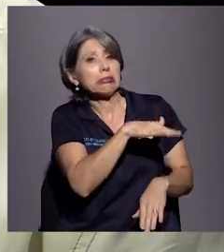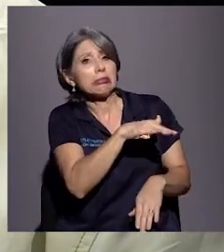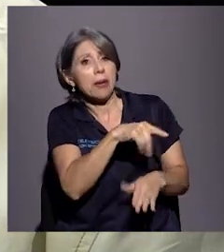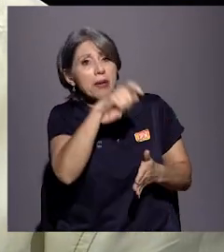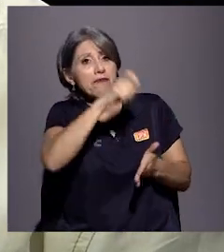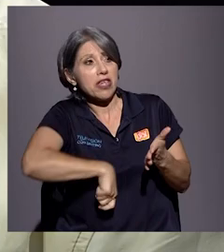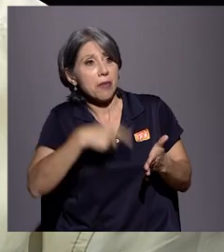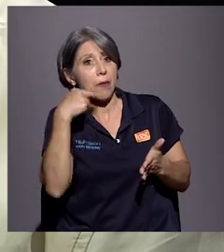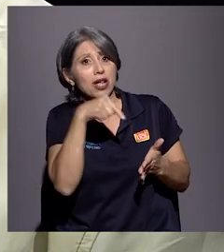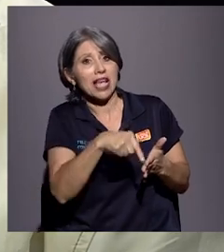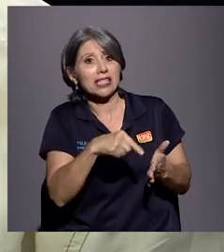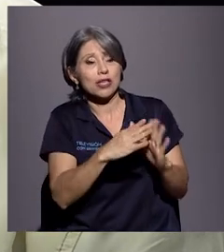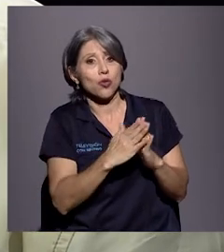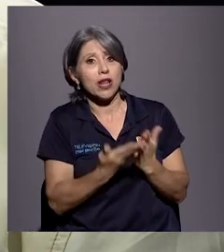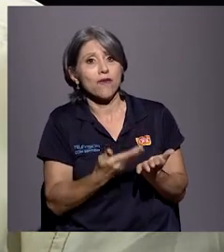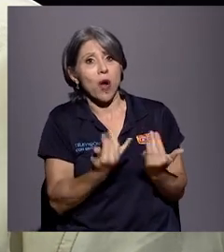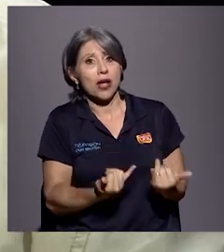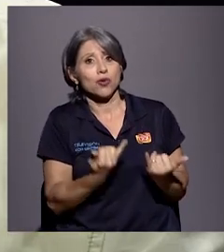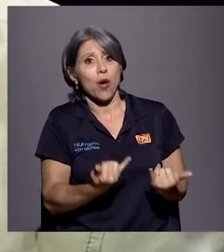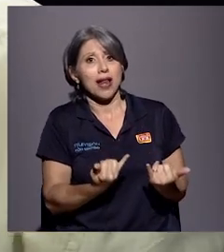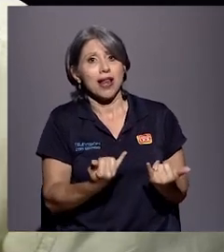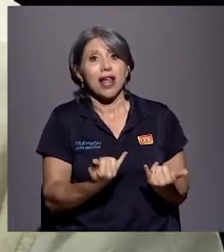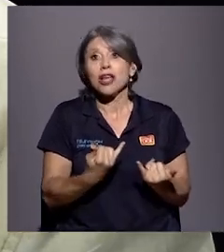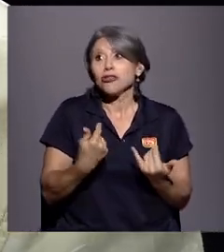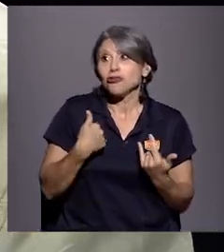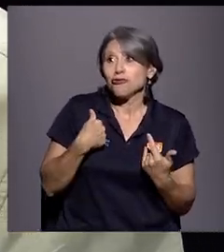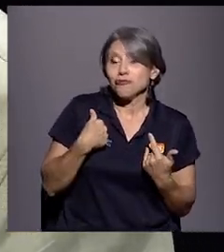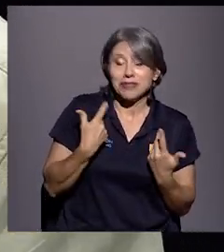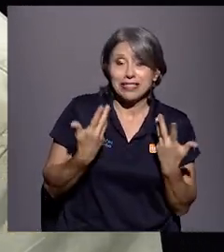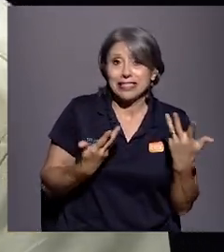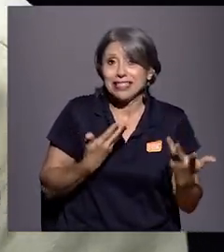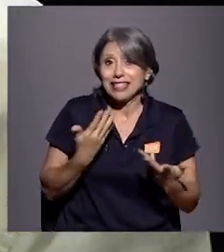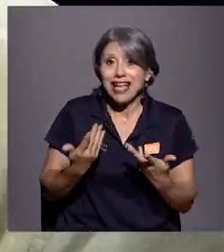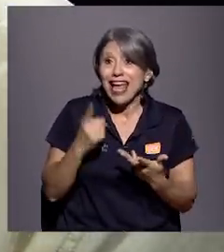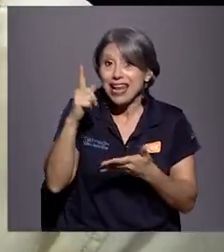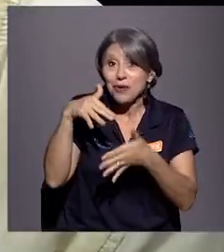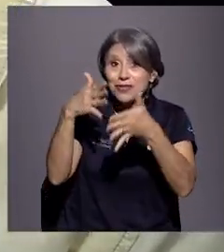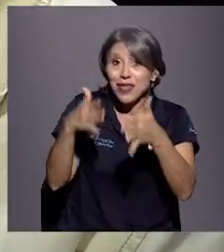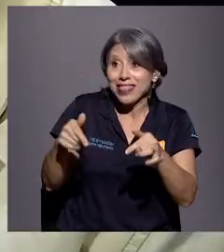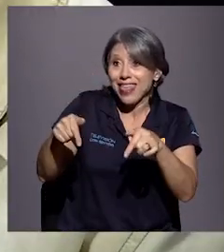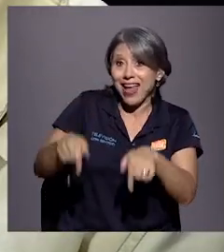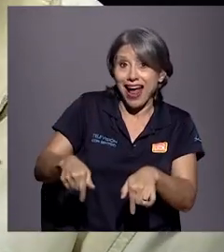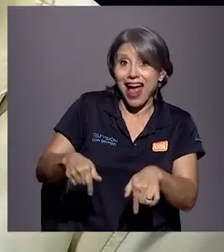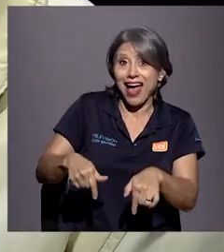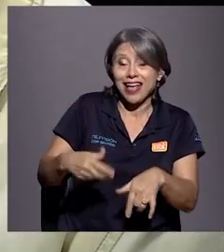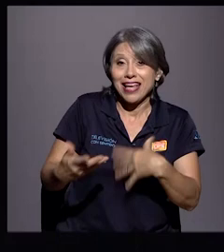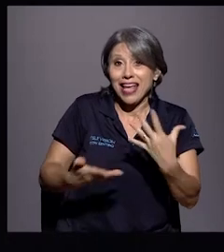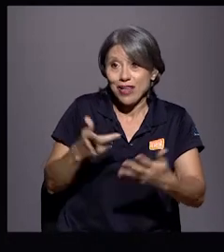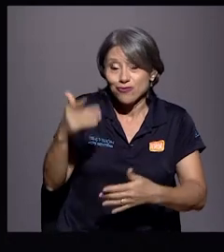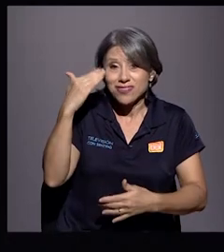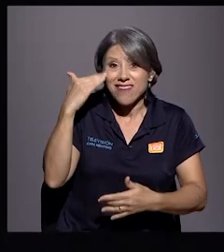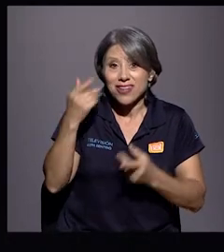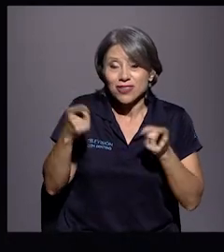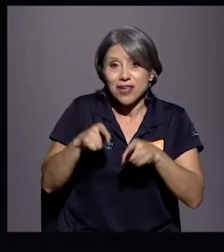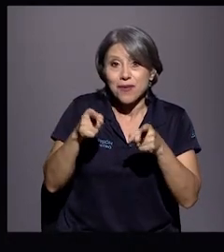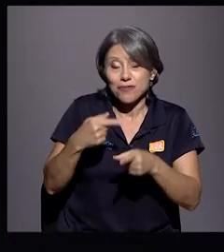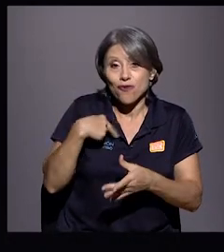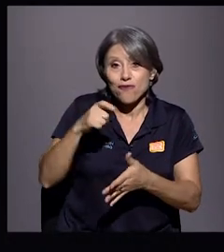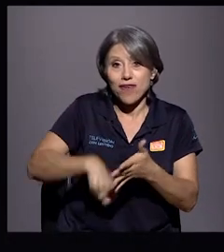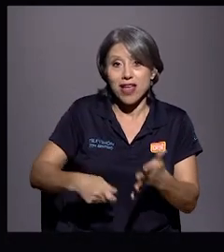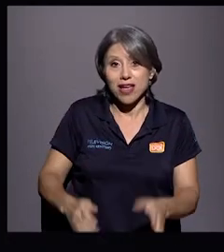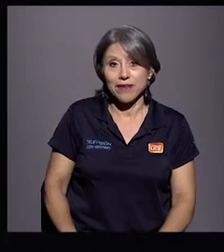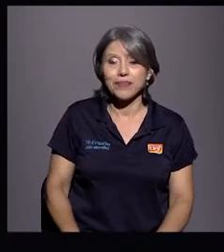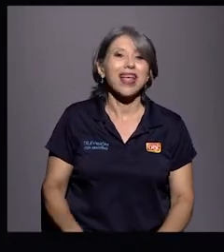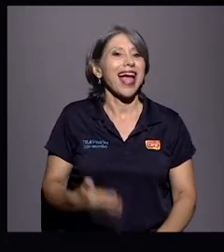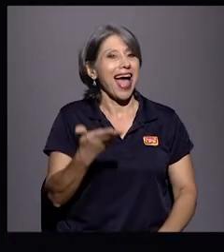es un libro actual. Yo lo firmé. Y era un estudiante de acá. O sea, los estudiantes saben lo que está pasando. Ahora he recordado casualmente con